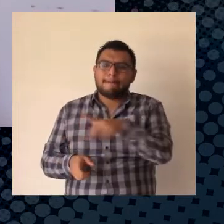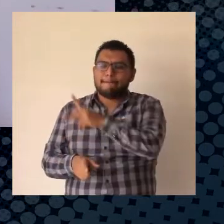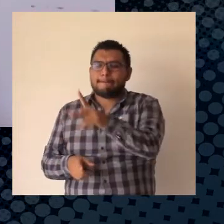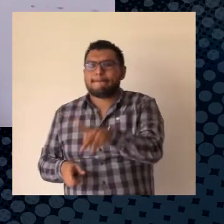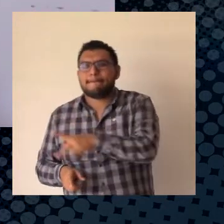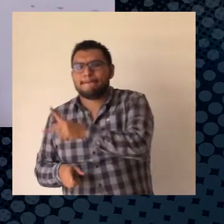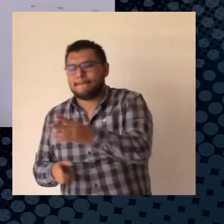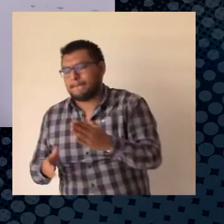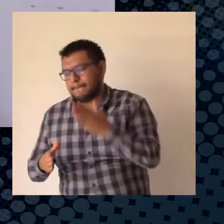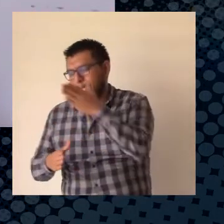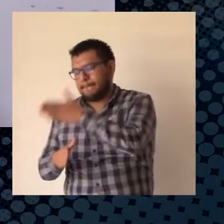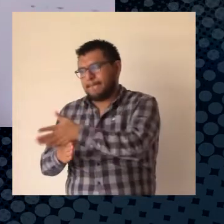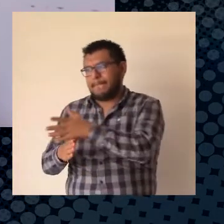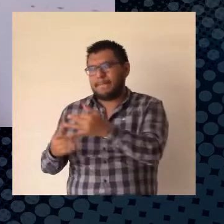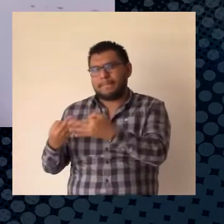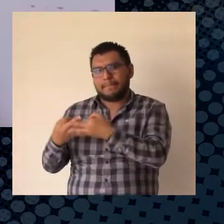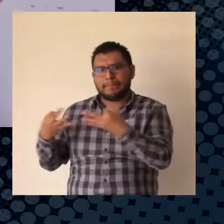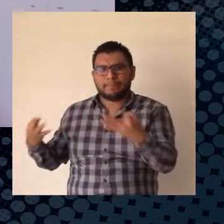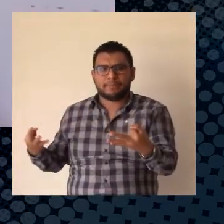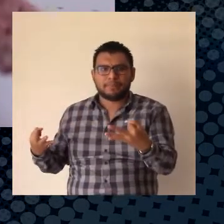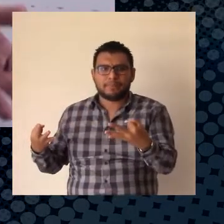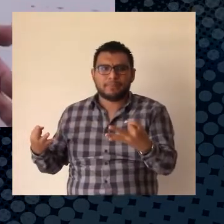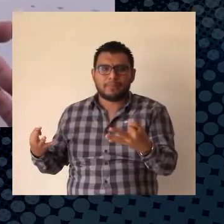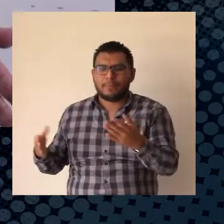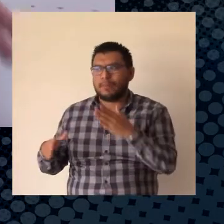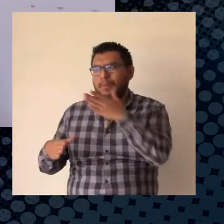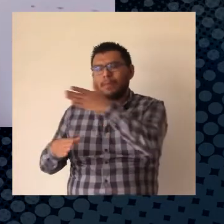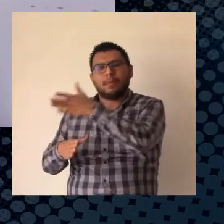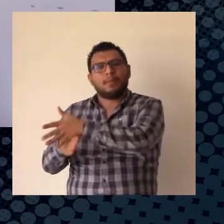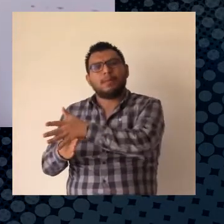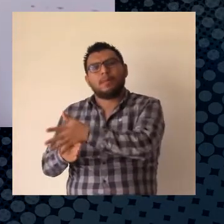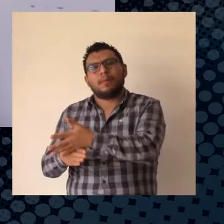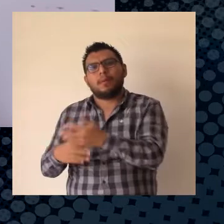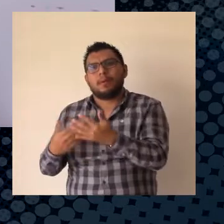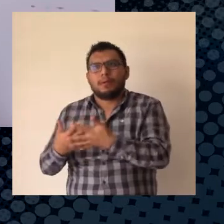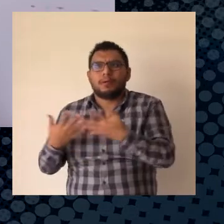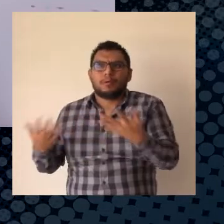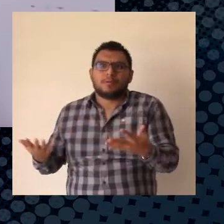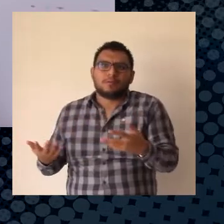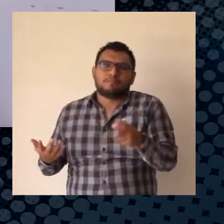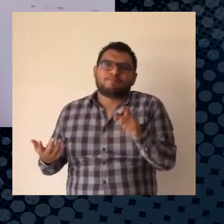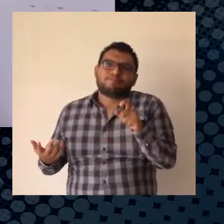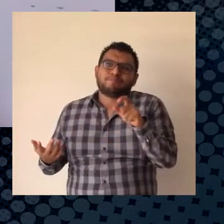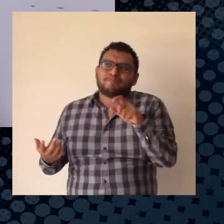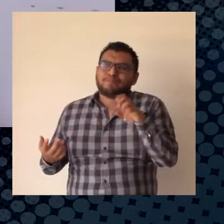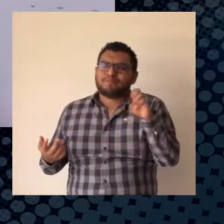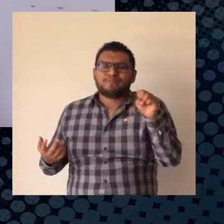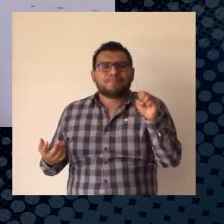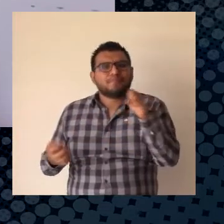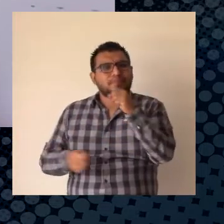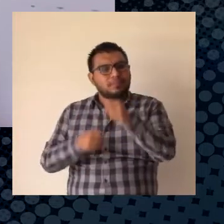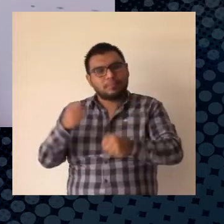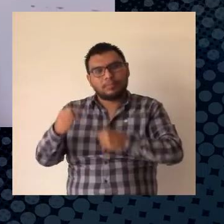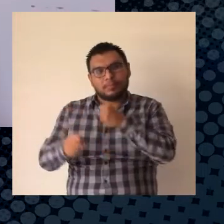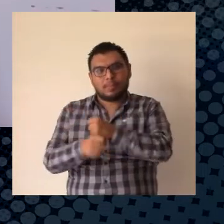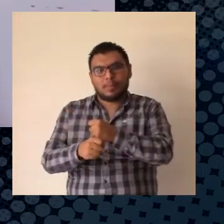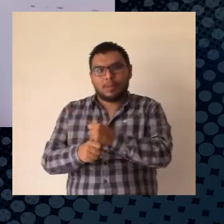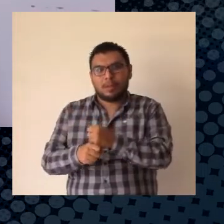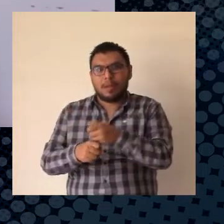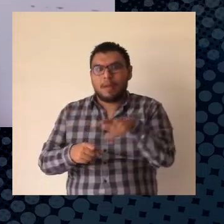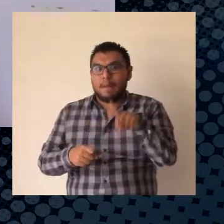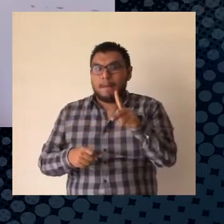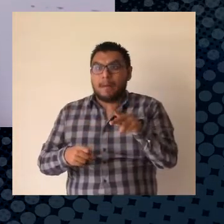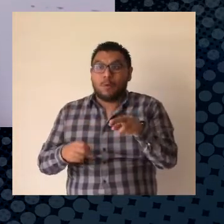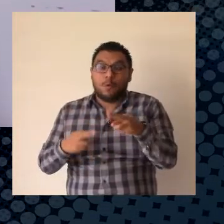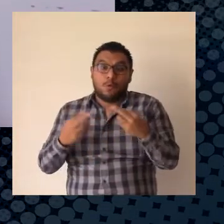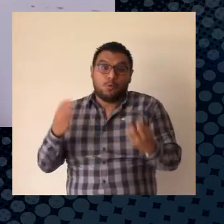tierra prometida, están entrando, sí, los que tenían 20 ya tienen 60, pero ya están entrando totalmente una